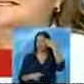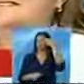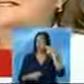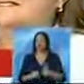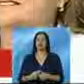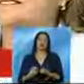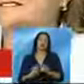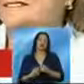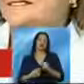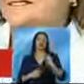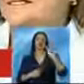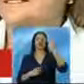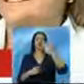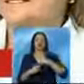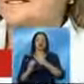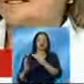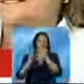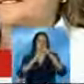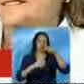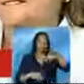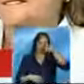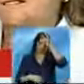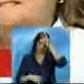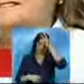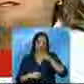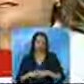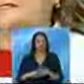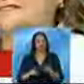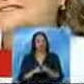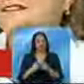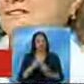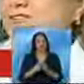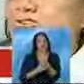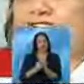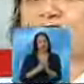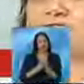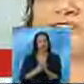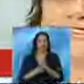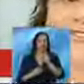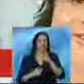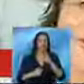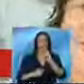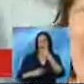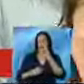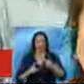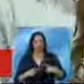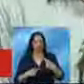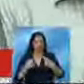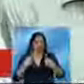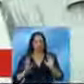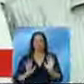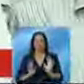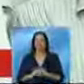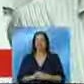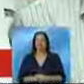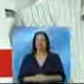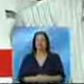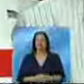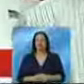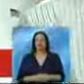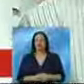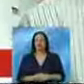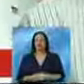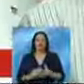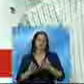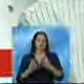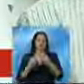segunda ciudad del Perú. En Arequipa dicen que ellos son la segunda ciudad, pero en fin, ahí van, ¿no? Y